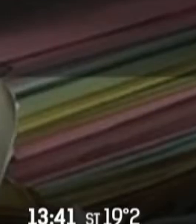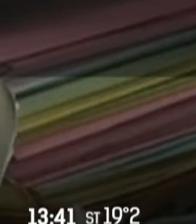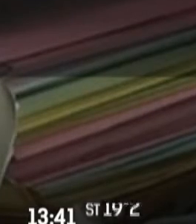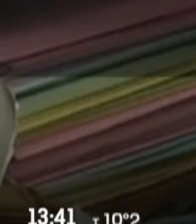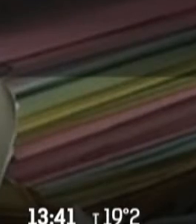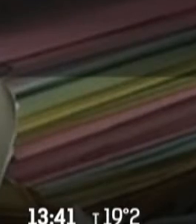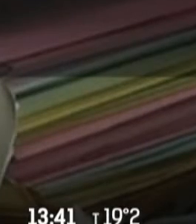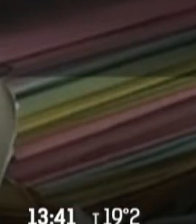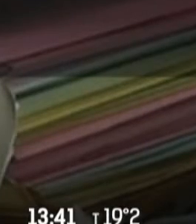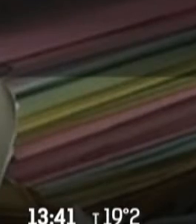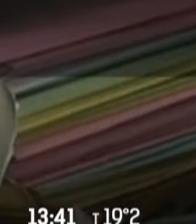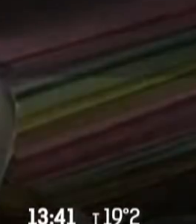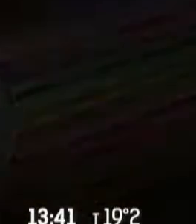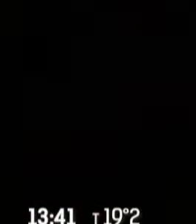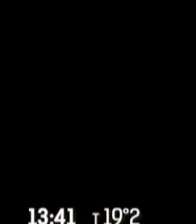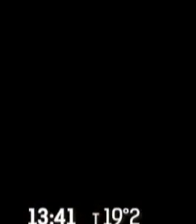dhibaatooyin dhacday.